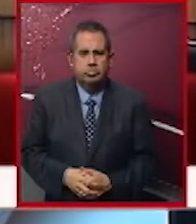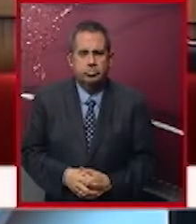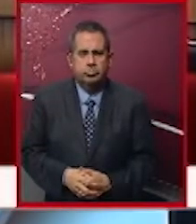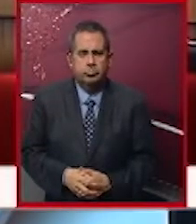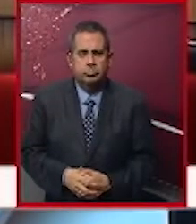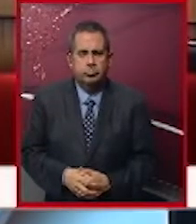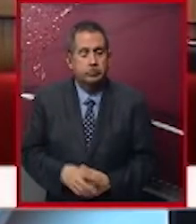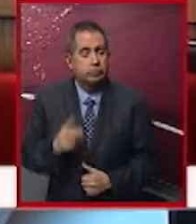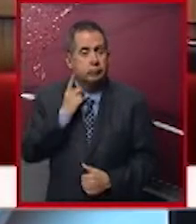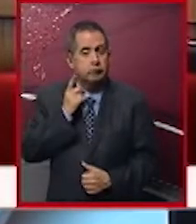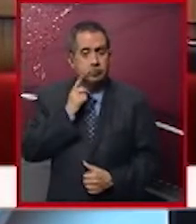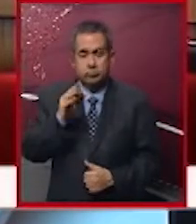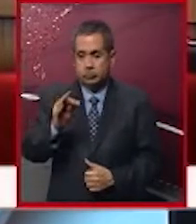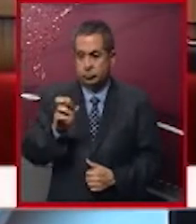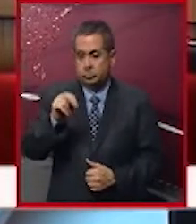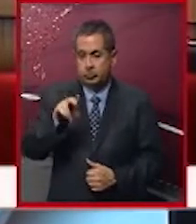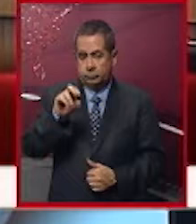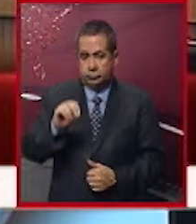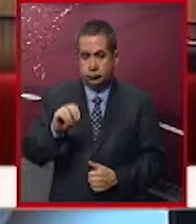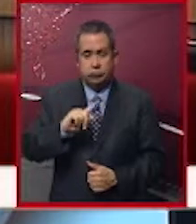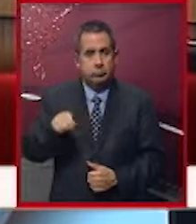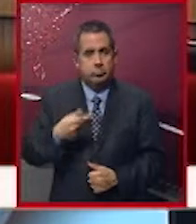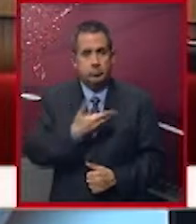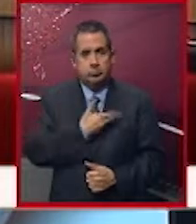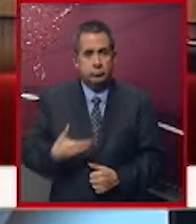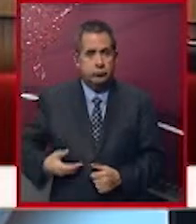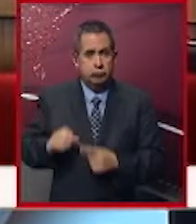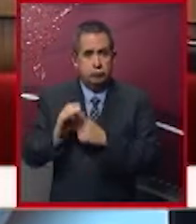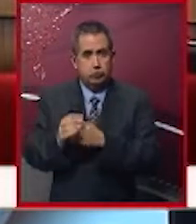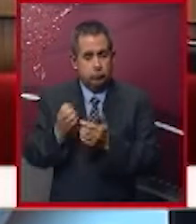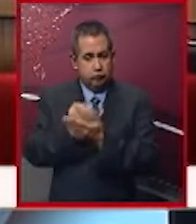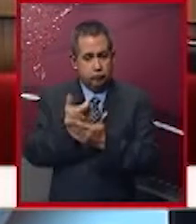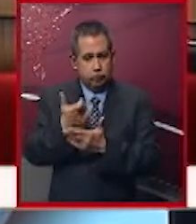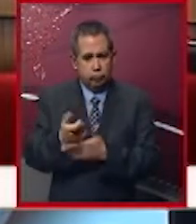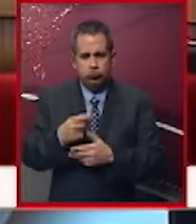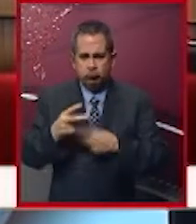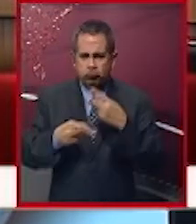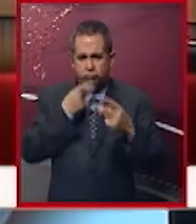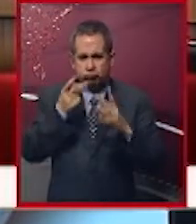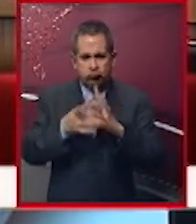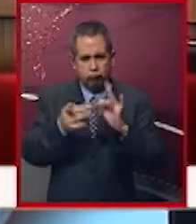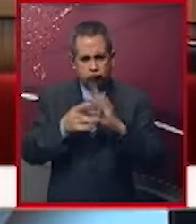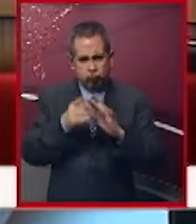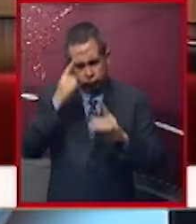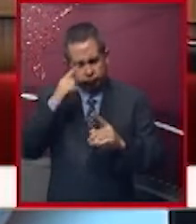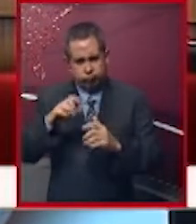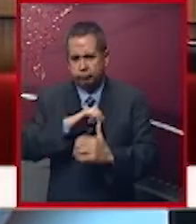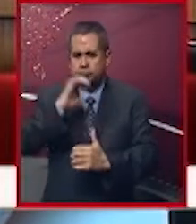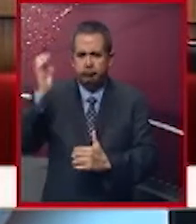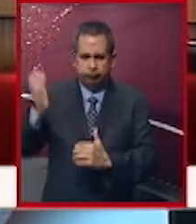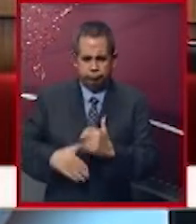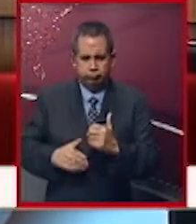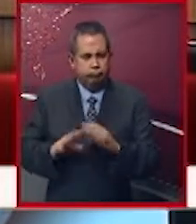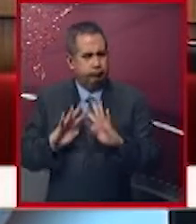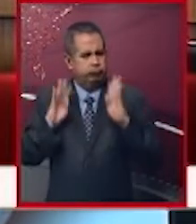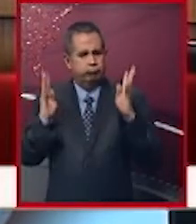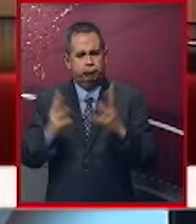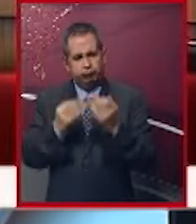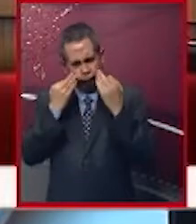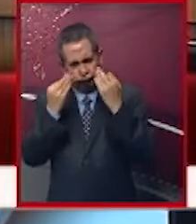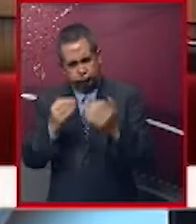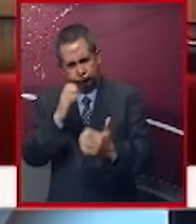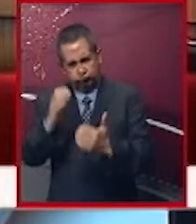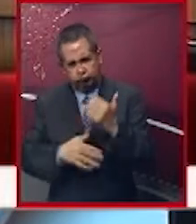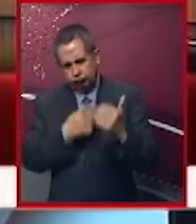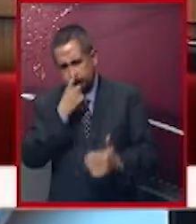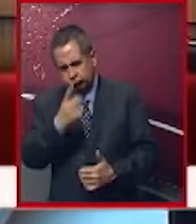El diputado Fernando Galinda Favela, presidente de la Comisión de Economía, Comercio y Competitividad, hizo uso de la palabra para concluir la comparecencia del titular de